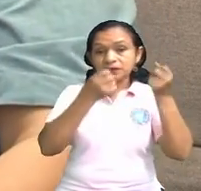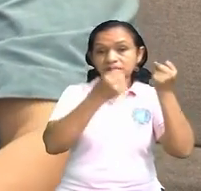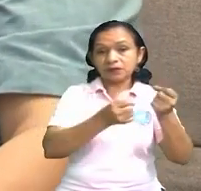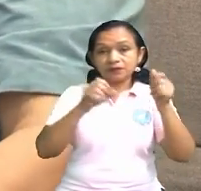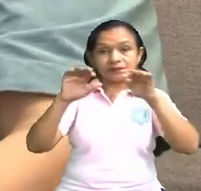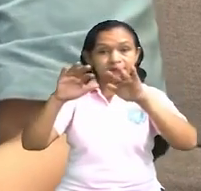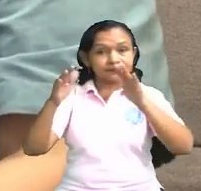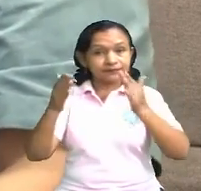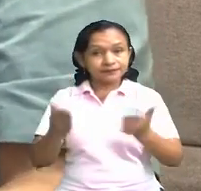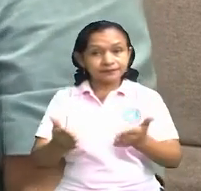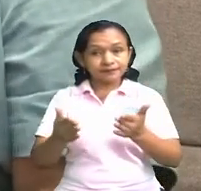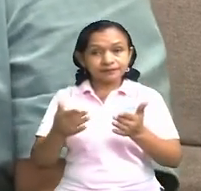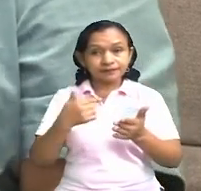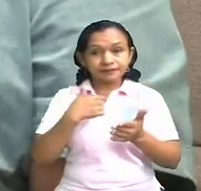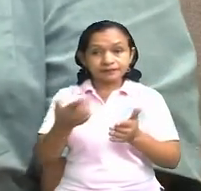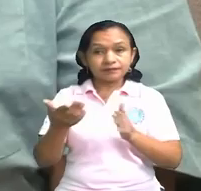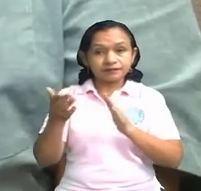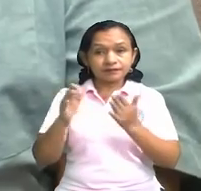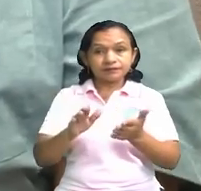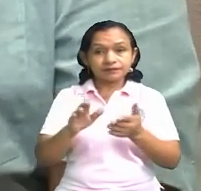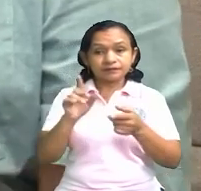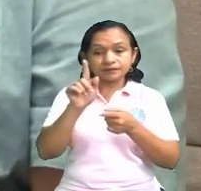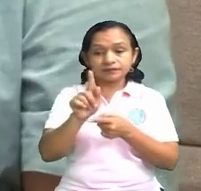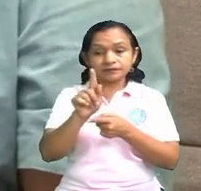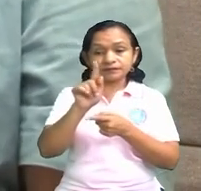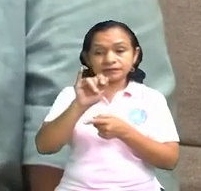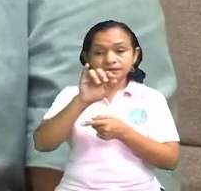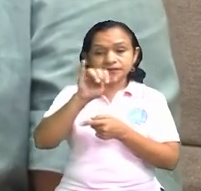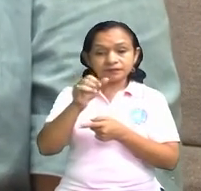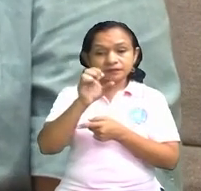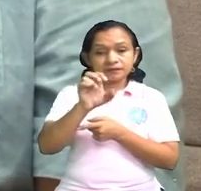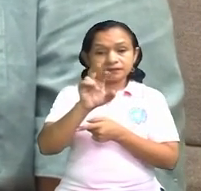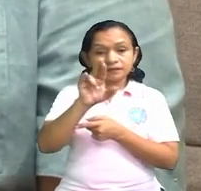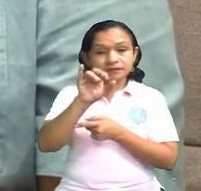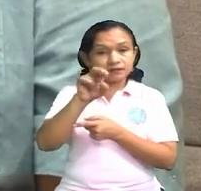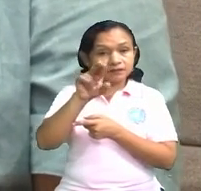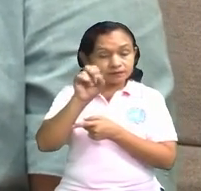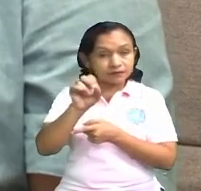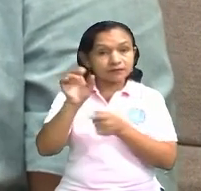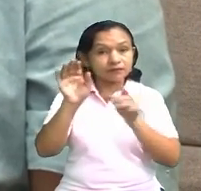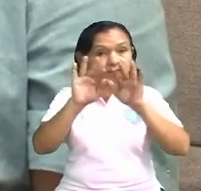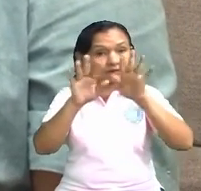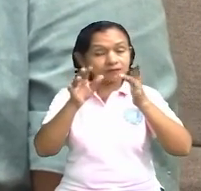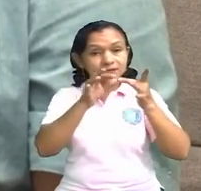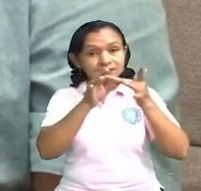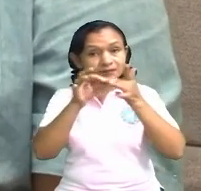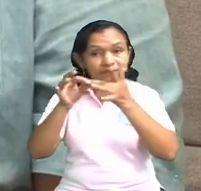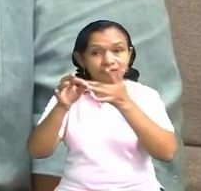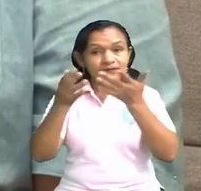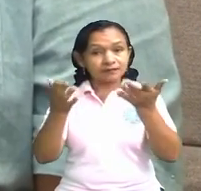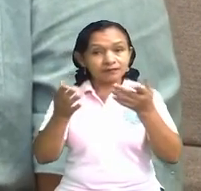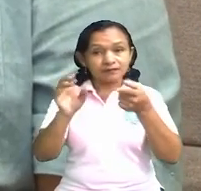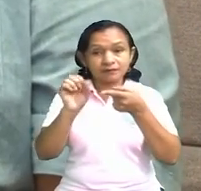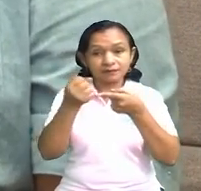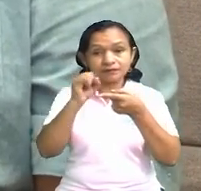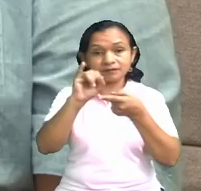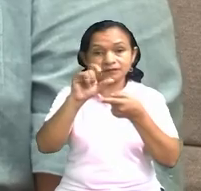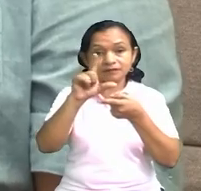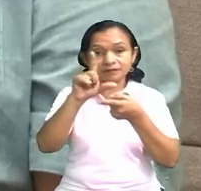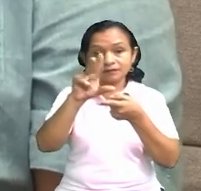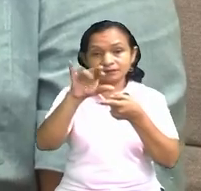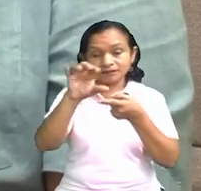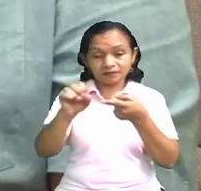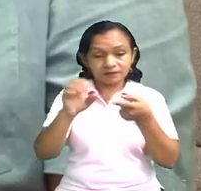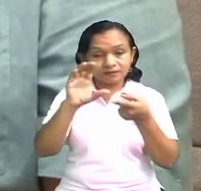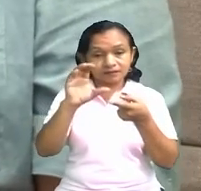mujeres que dieron su sacrificio? La comandante Tijerino, una de las artícipes, comandante Silvio